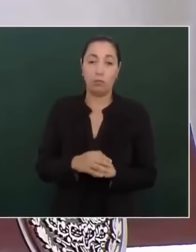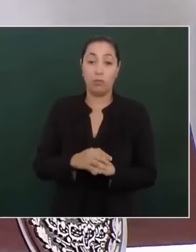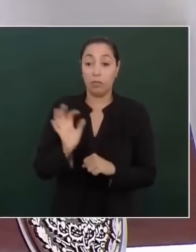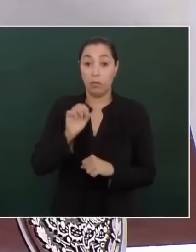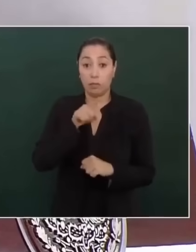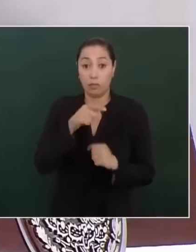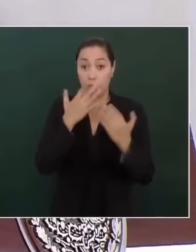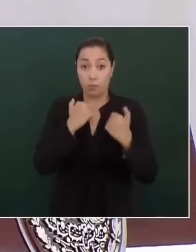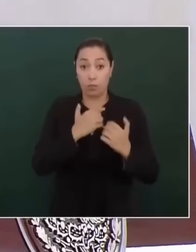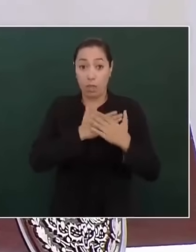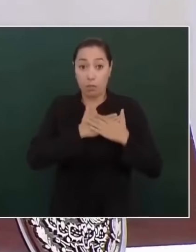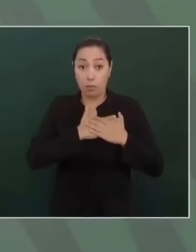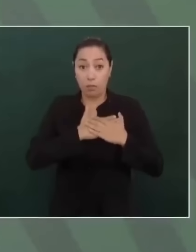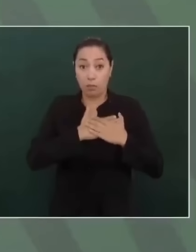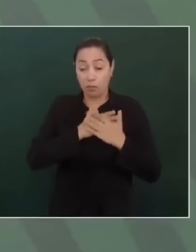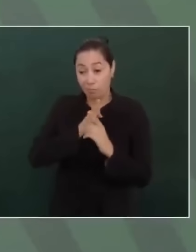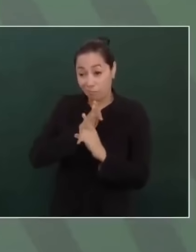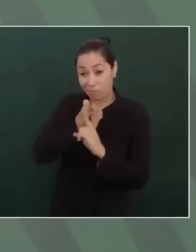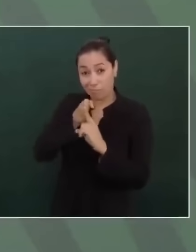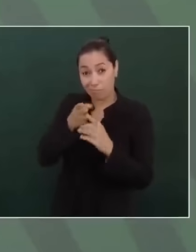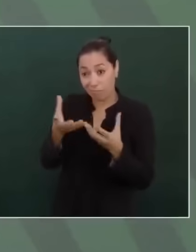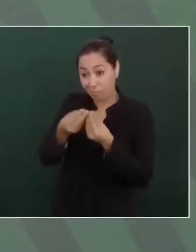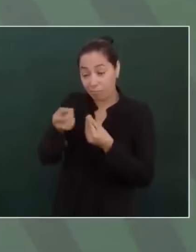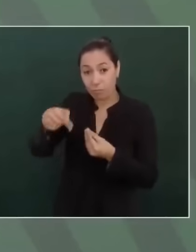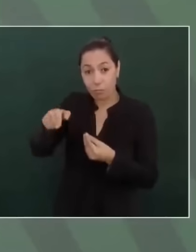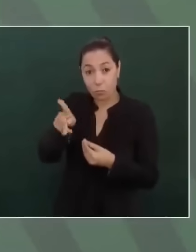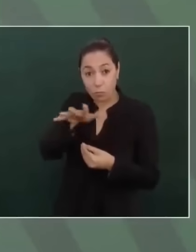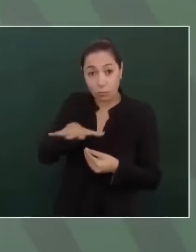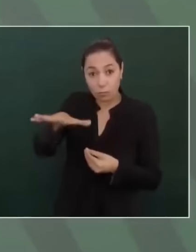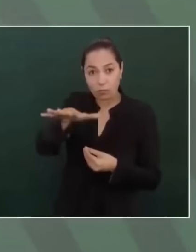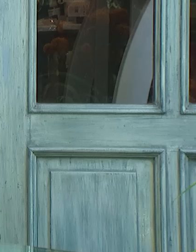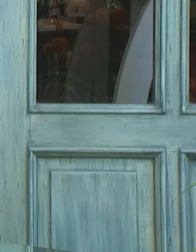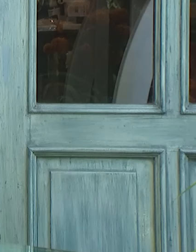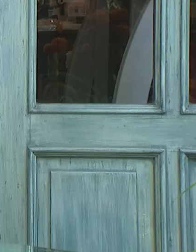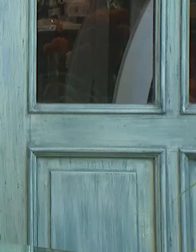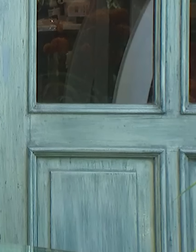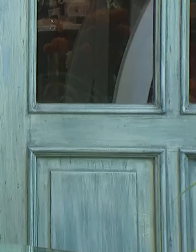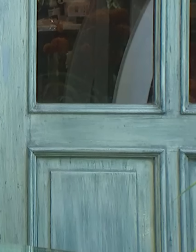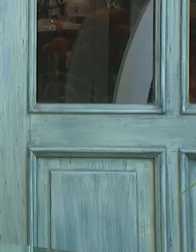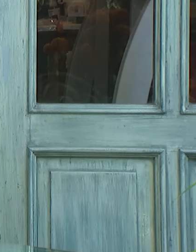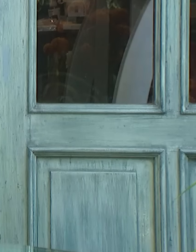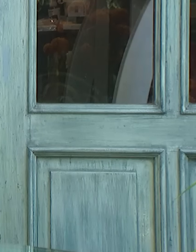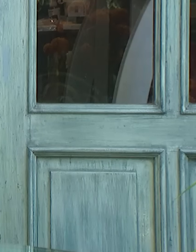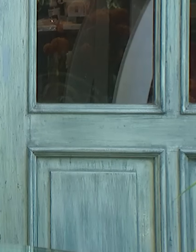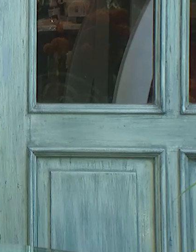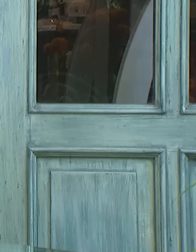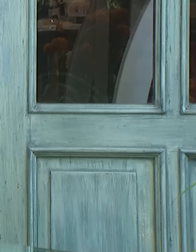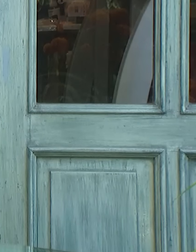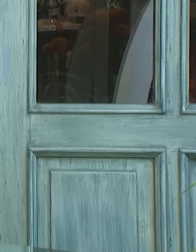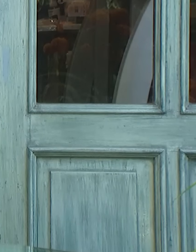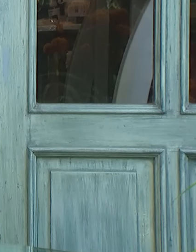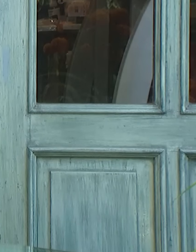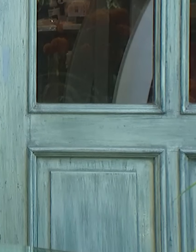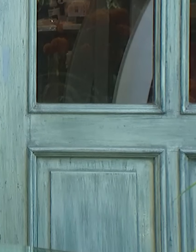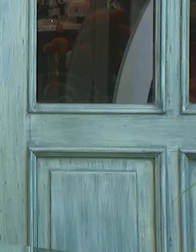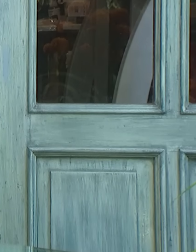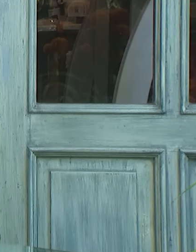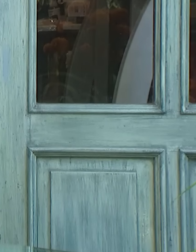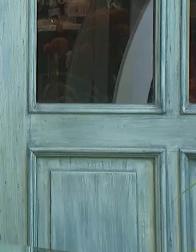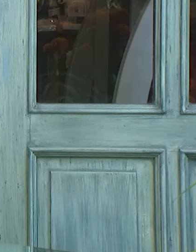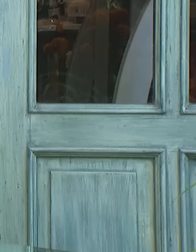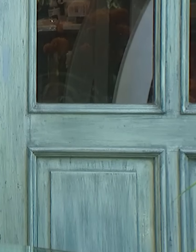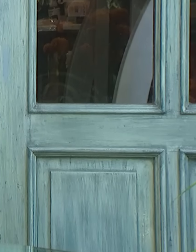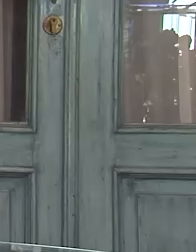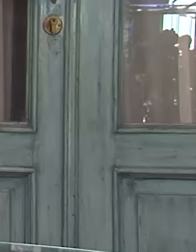amor al pueblo no es político Bueno pues primero vamos definiendo Qué es amor al pueblo y Qué